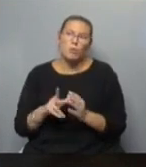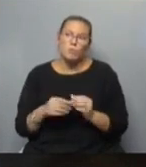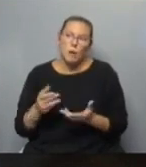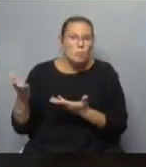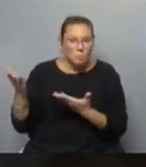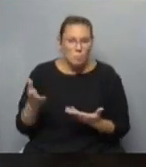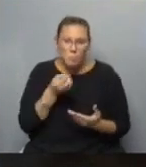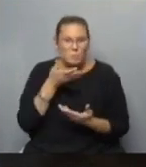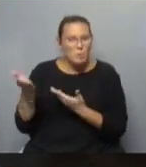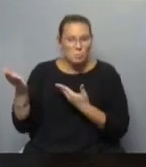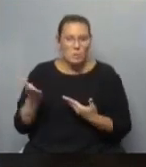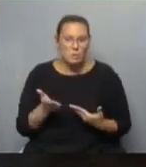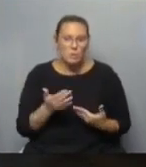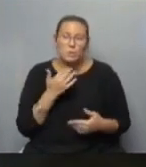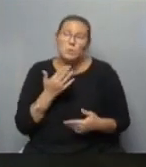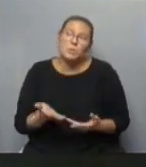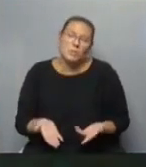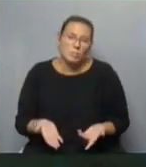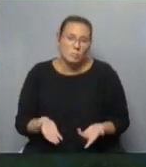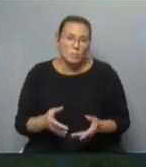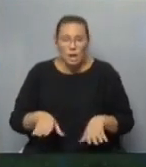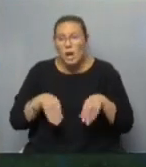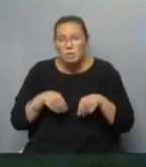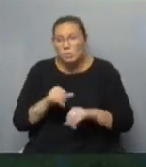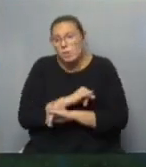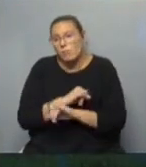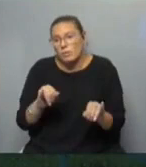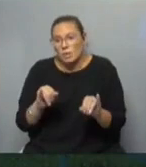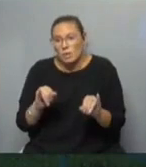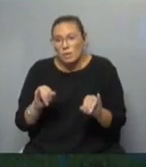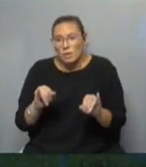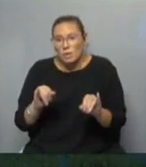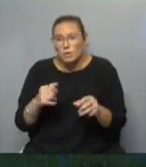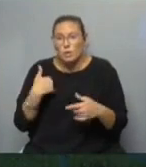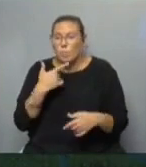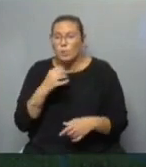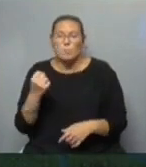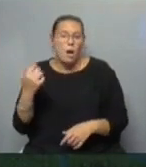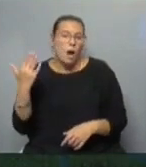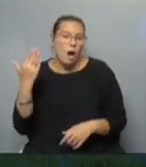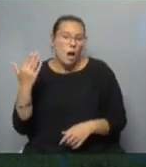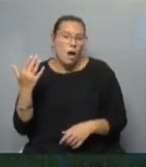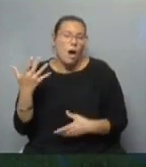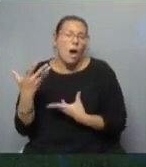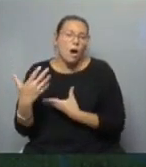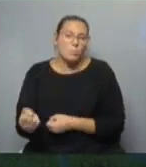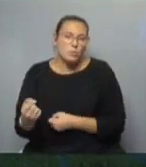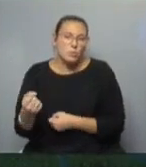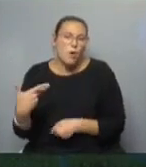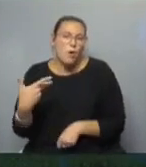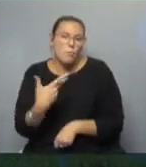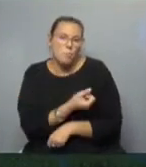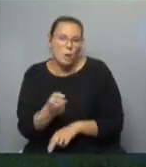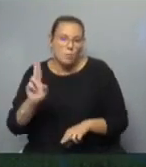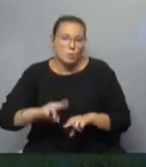Claro. Que sé yo. Sí, aceptar por ejemplo, un final, ¿no? Si yo estoy a favor de la eutanasia, por ejemplo. Claro. Llega un momento que la gente, bueno, ya